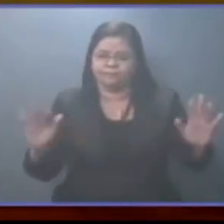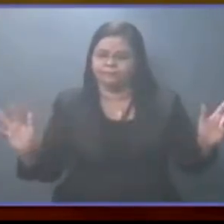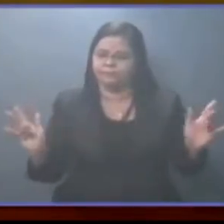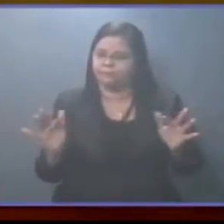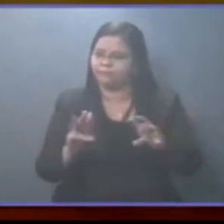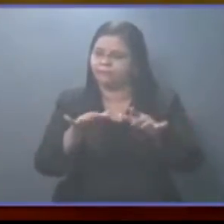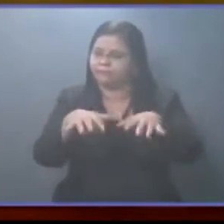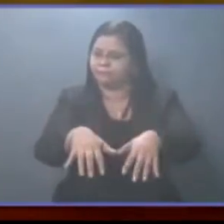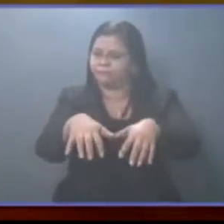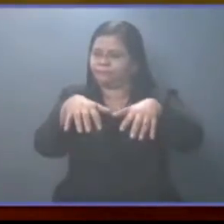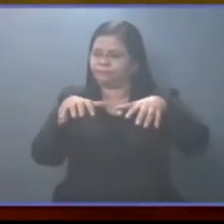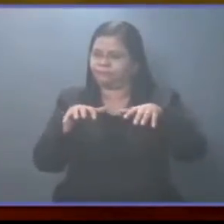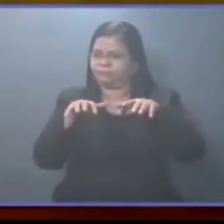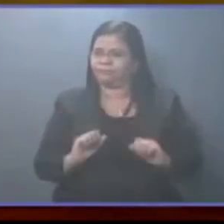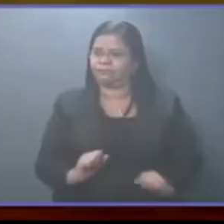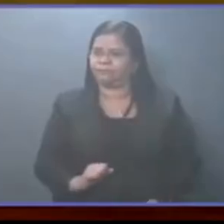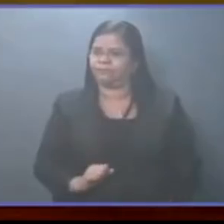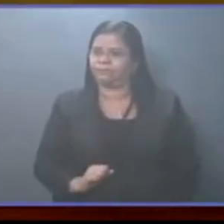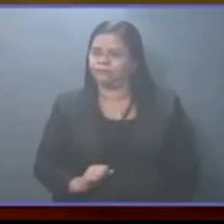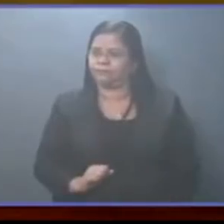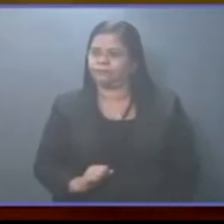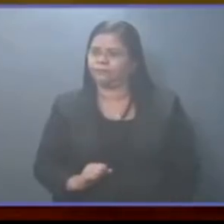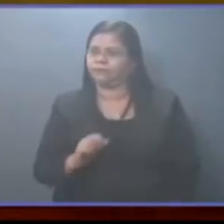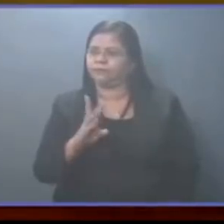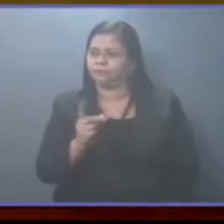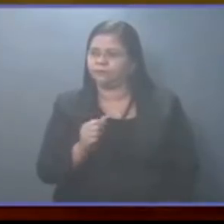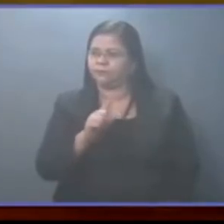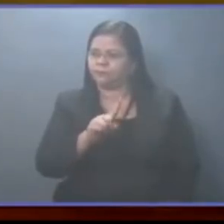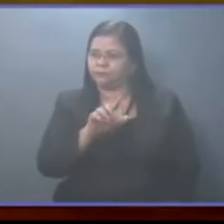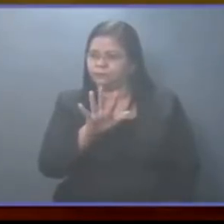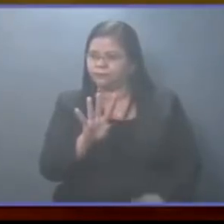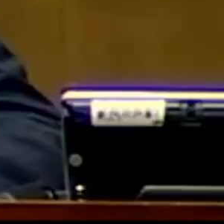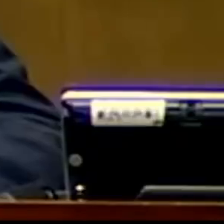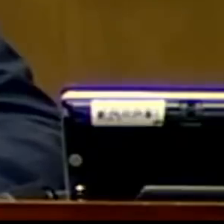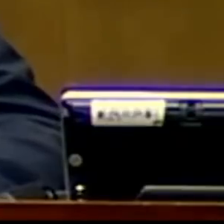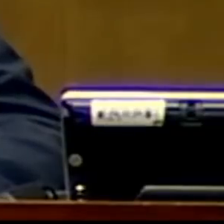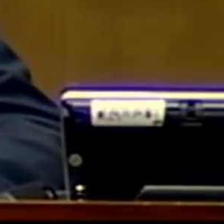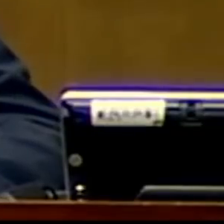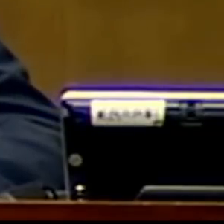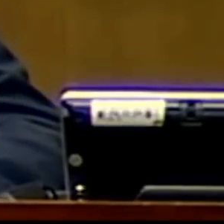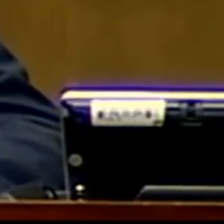cerrada esta sesión plenaria ordinaria 159